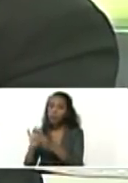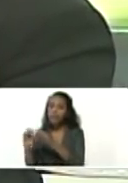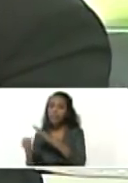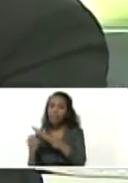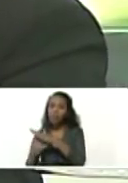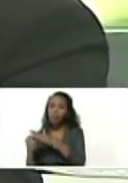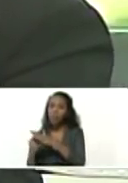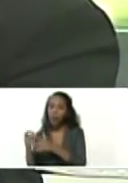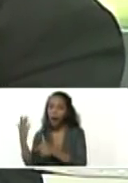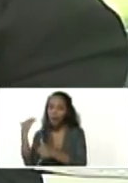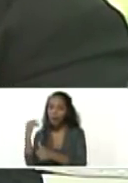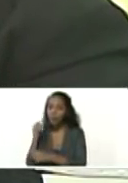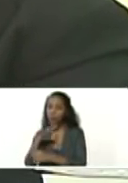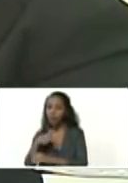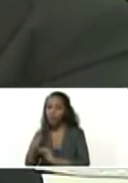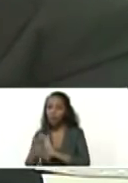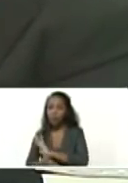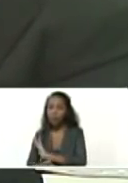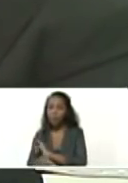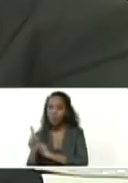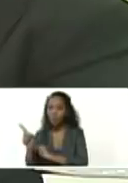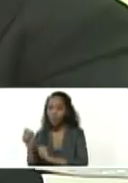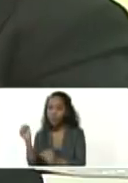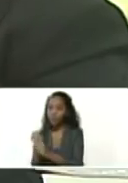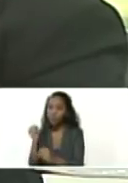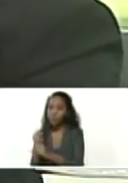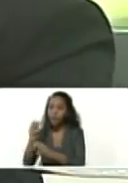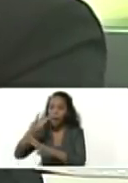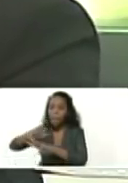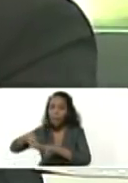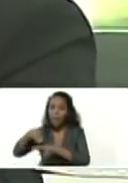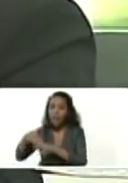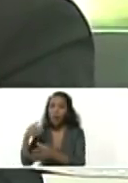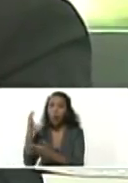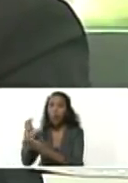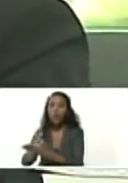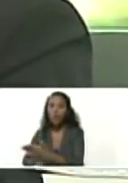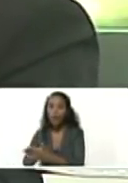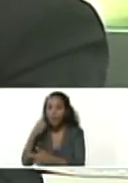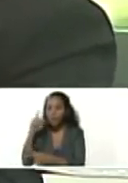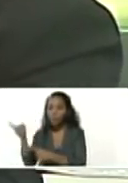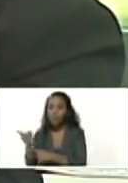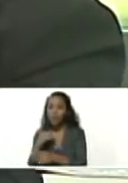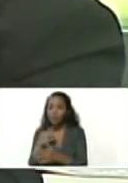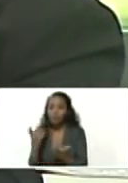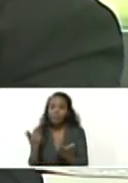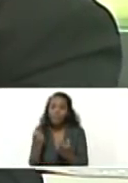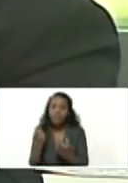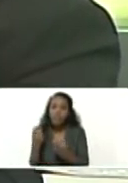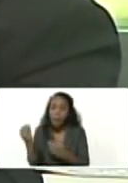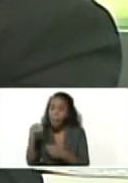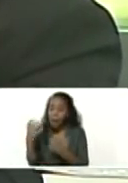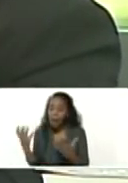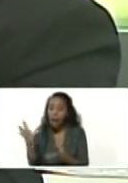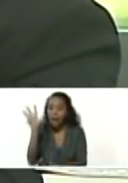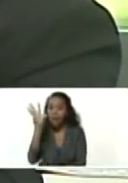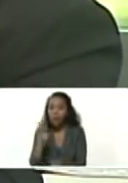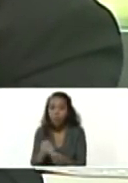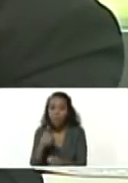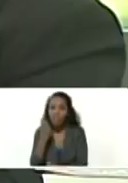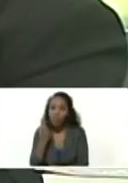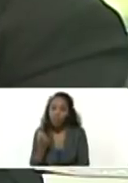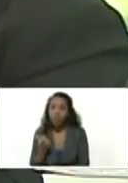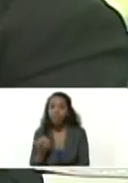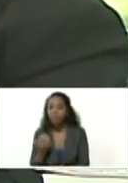en aquella oportunidad. Uh-huh. Estuvimos trabajando la malla curricular, pero lamentablemente pues no llegamos a las conclusiones porque en